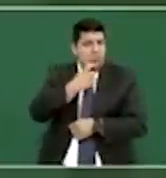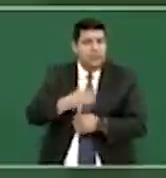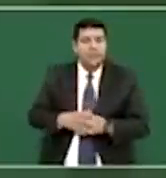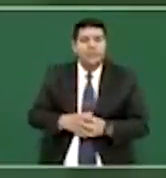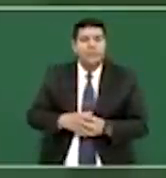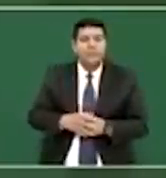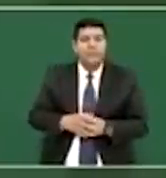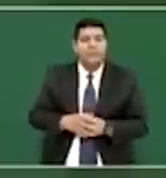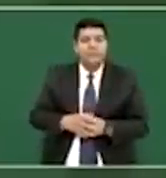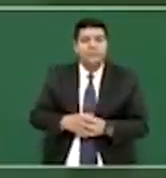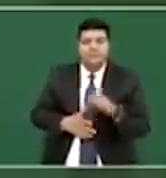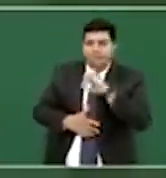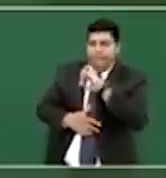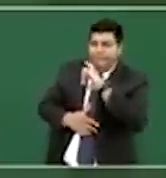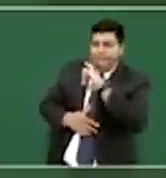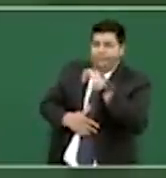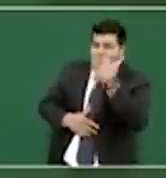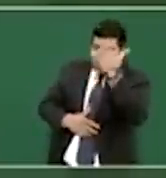me planteó eso el